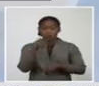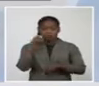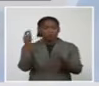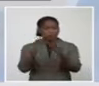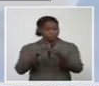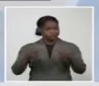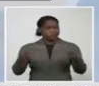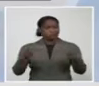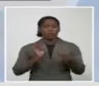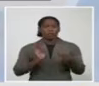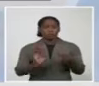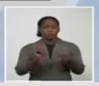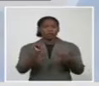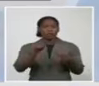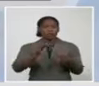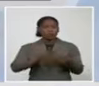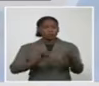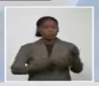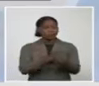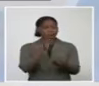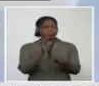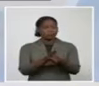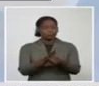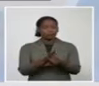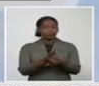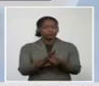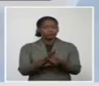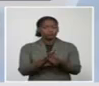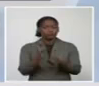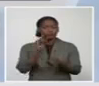activos se incrementa a